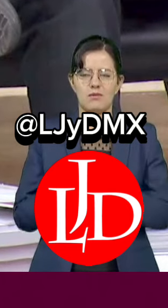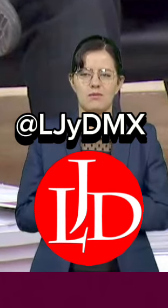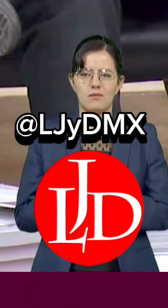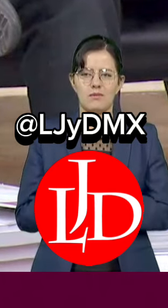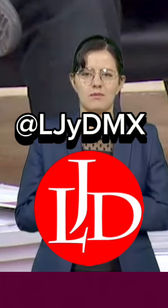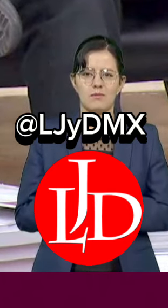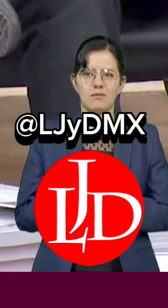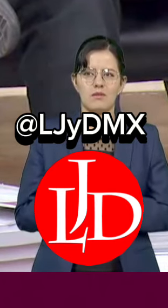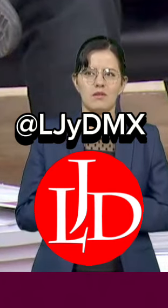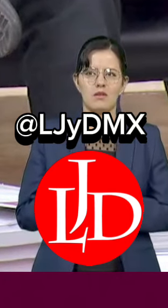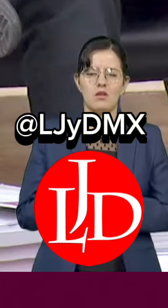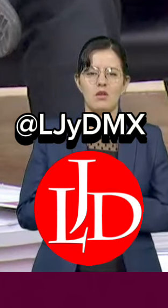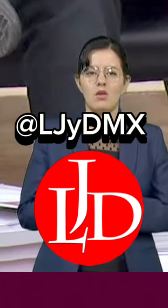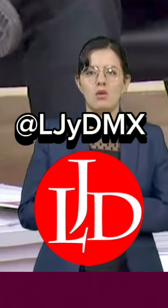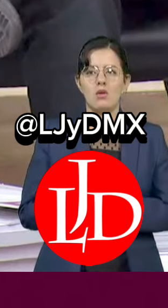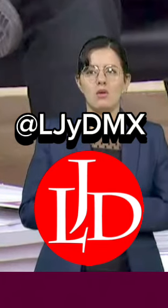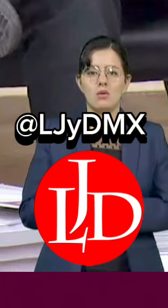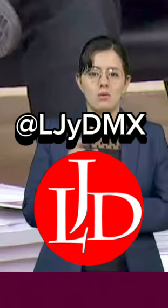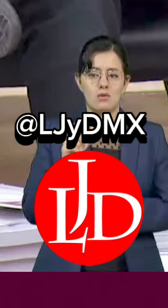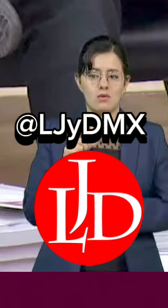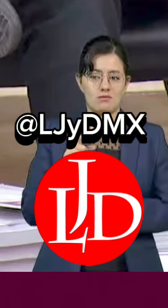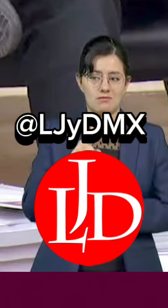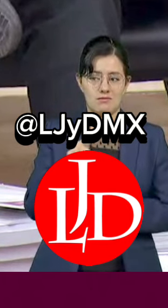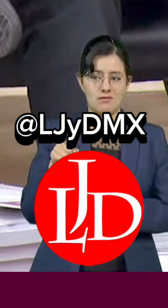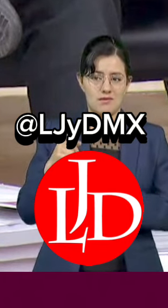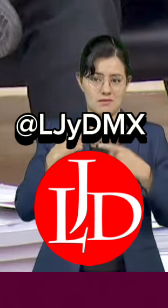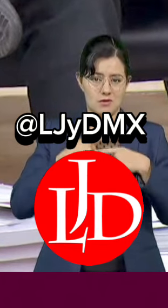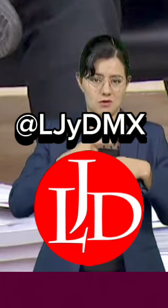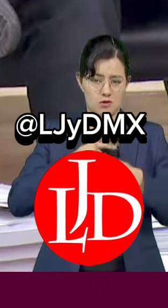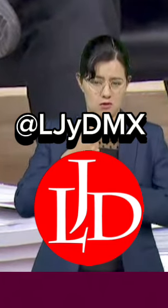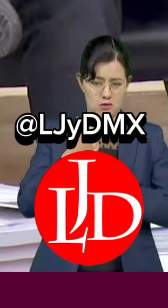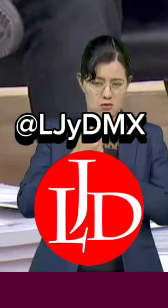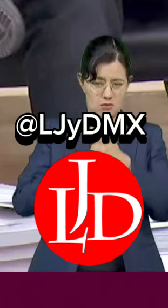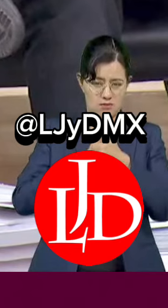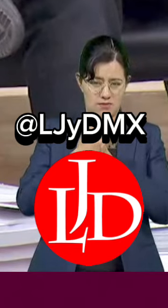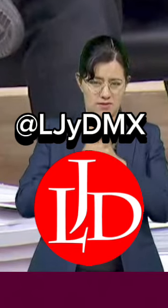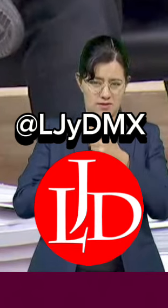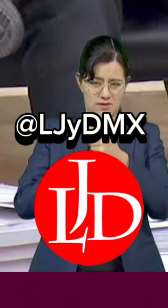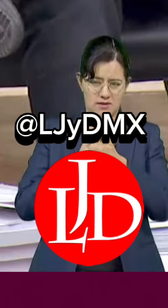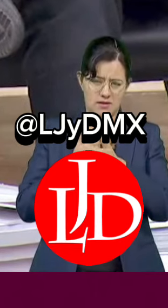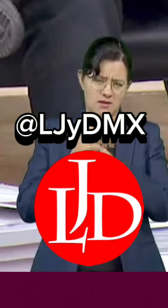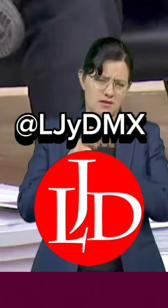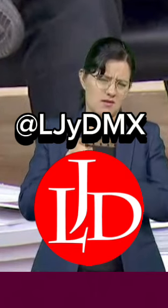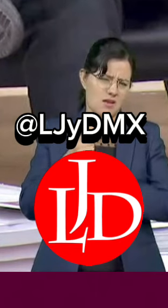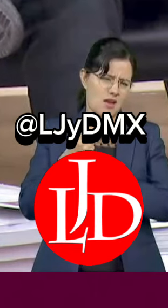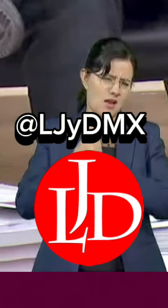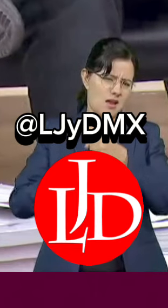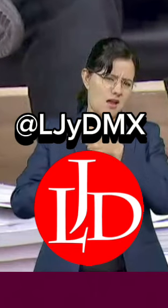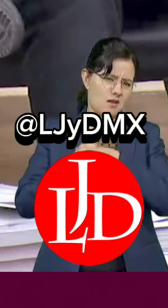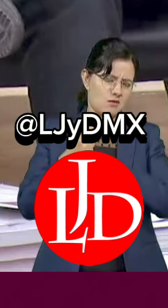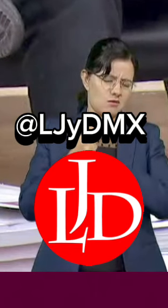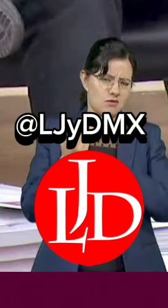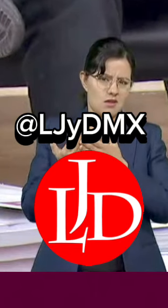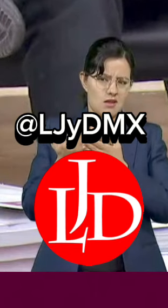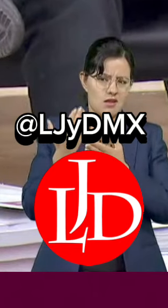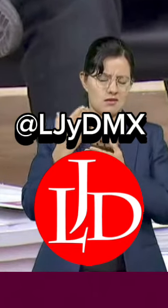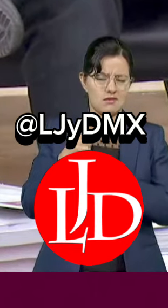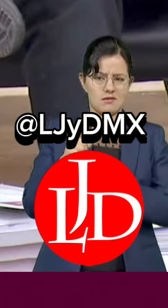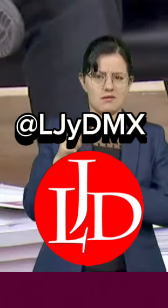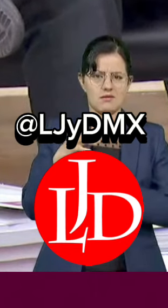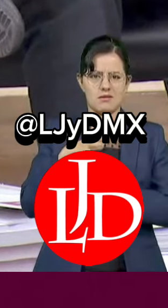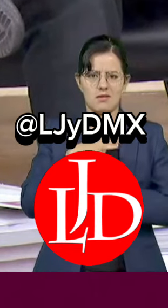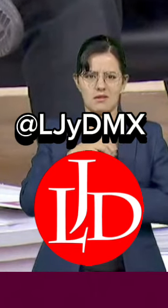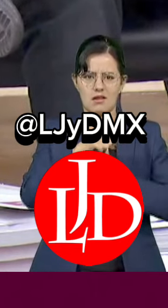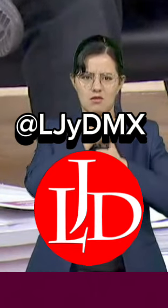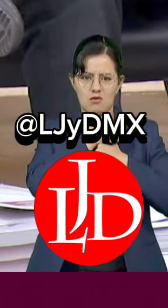uno compite con gente que tiene una trayectoria más fuerte, que tiene cargos que son una plataforma